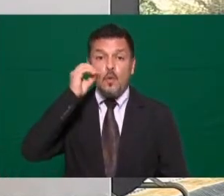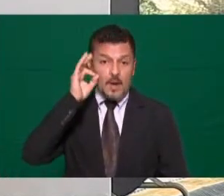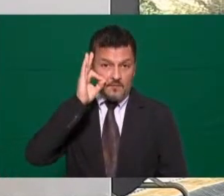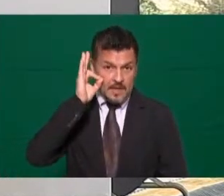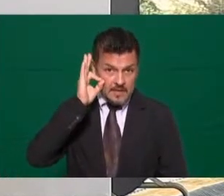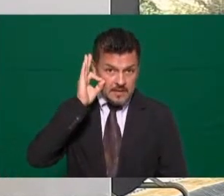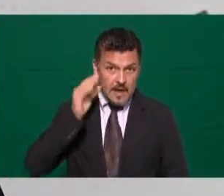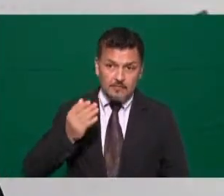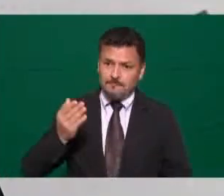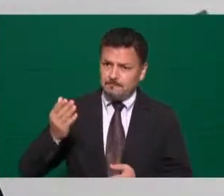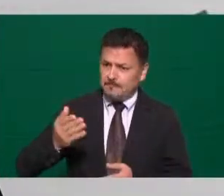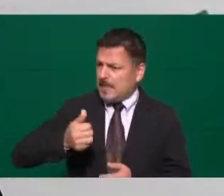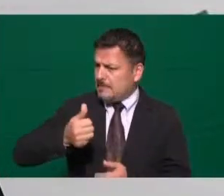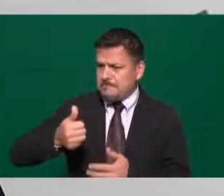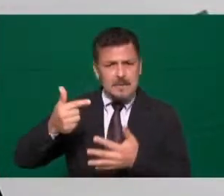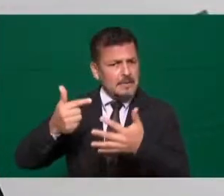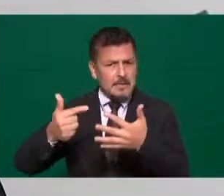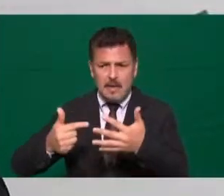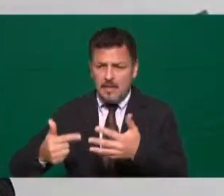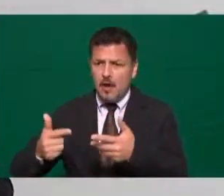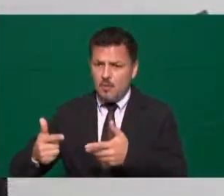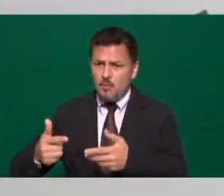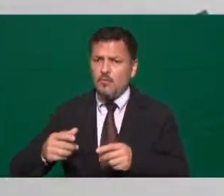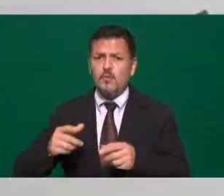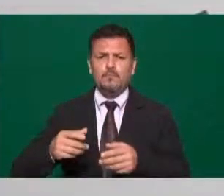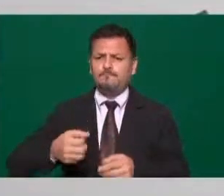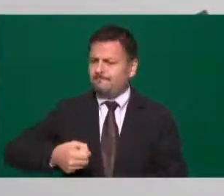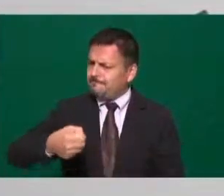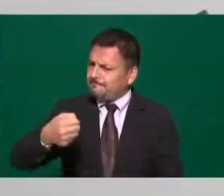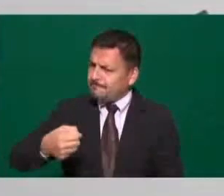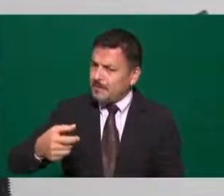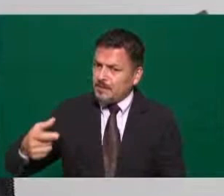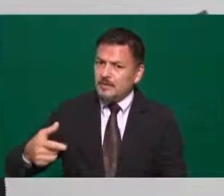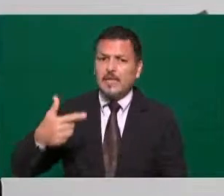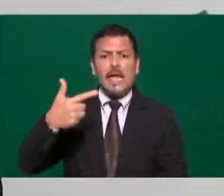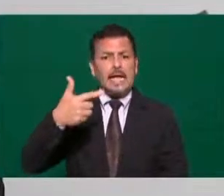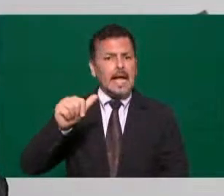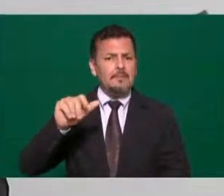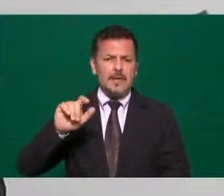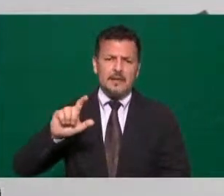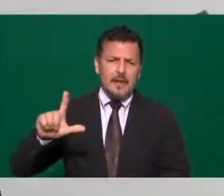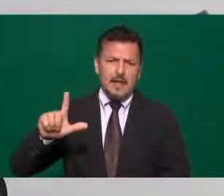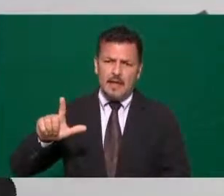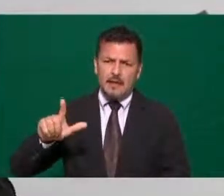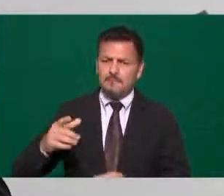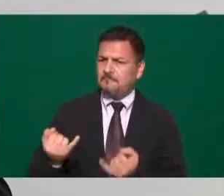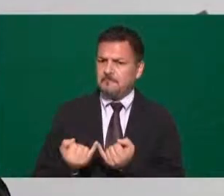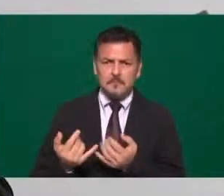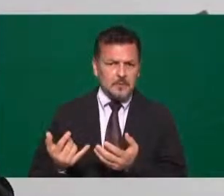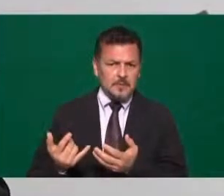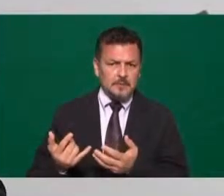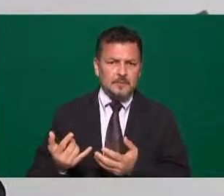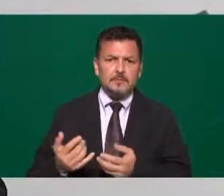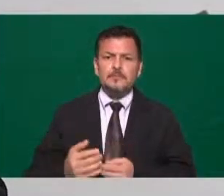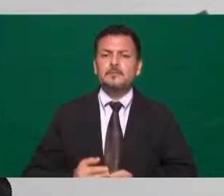Fayad, señor secretario Arturo Herrera, estimado Gabriel García.